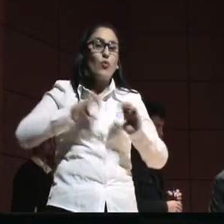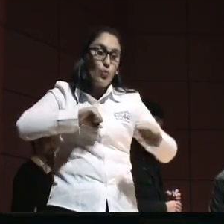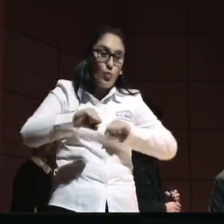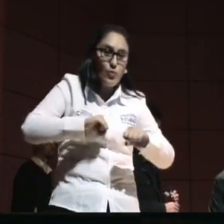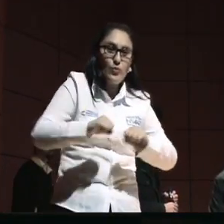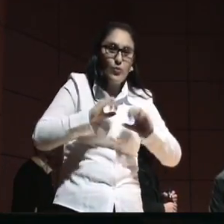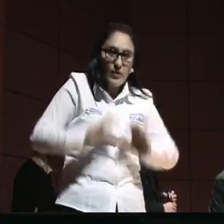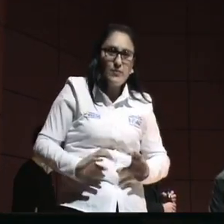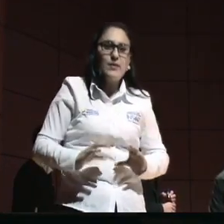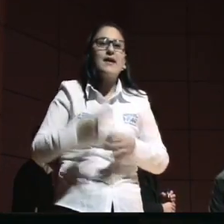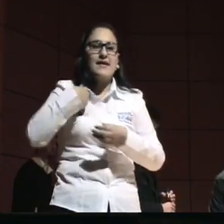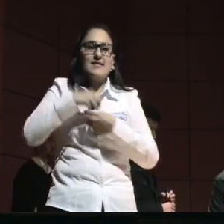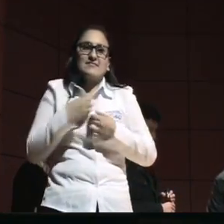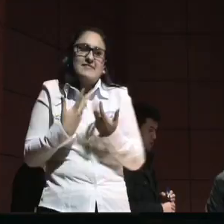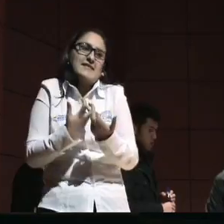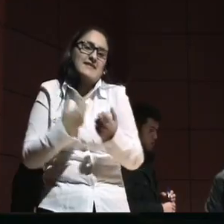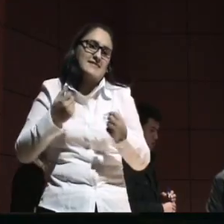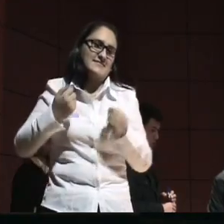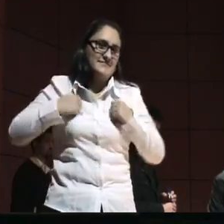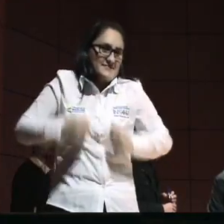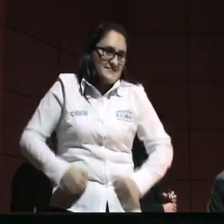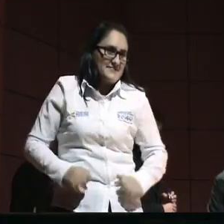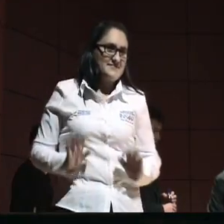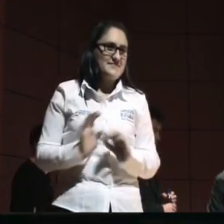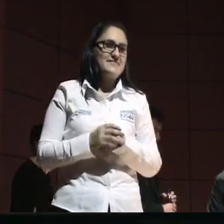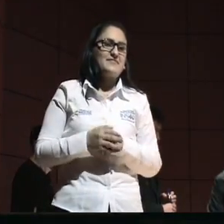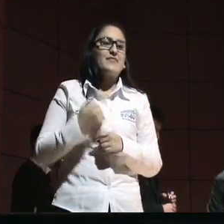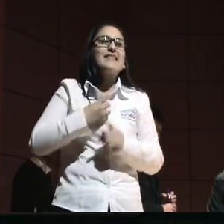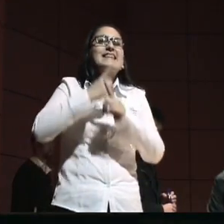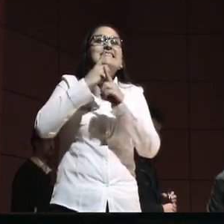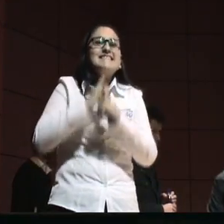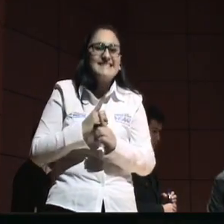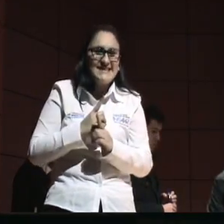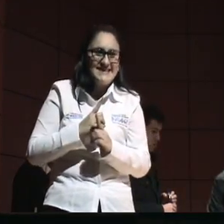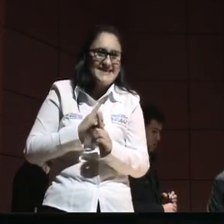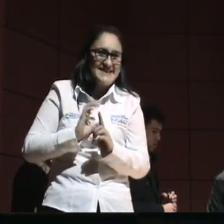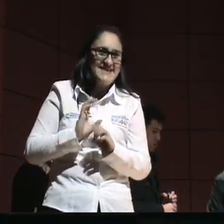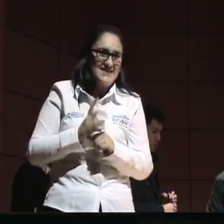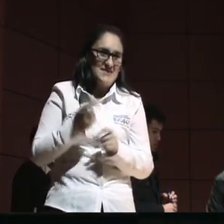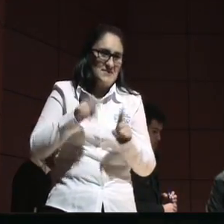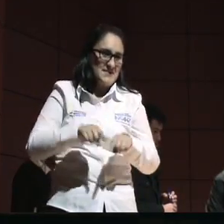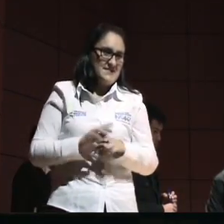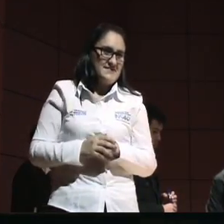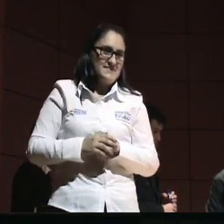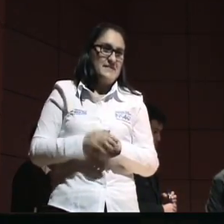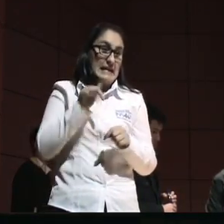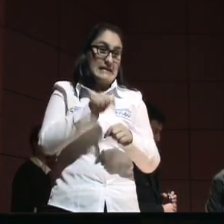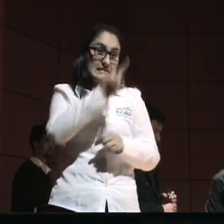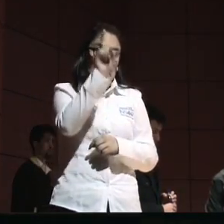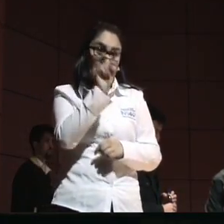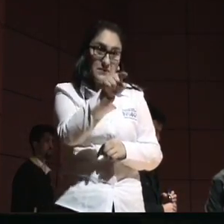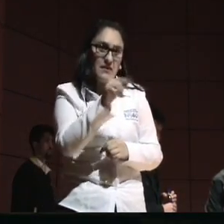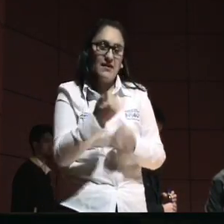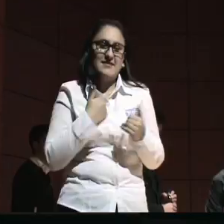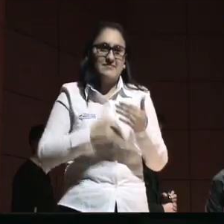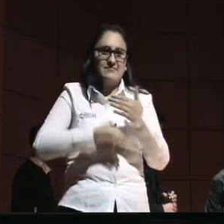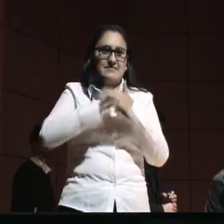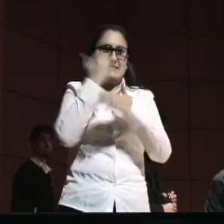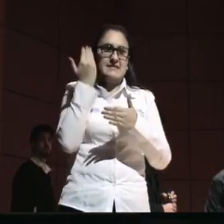voluntad. ¿Verdad? Una toma de decisiones. Con esta pregunta voy a